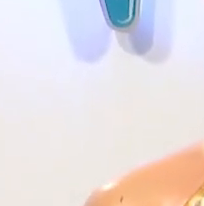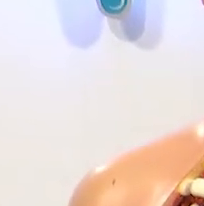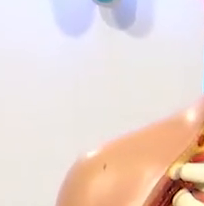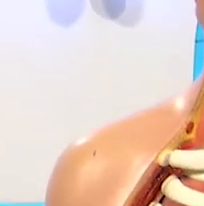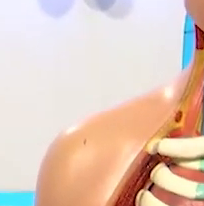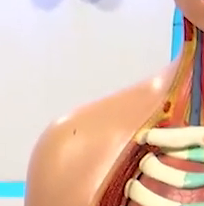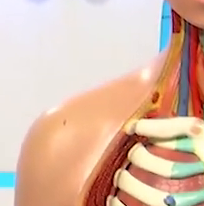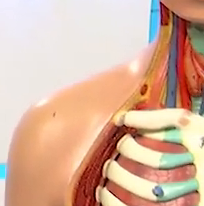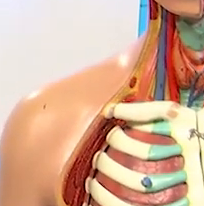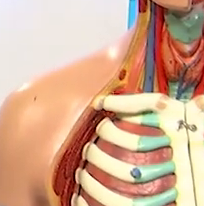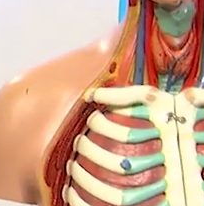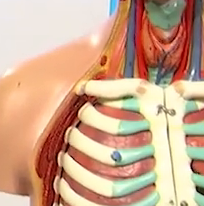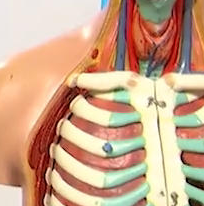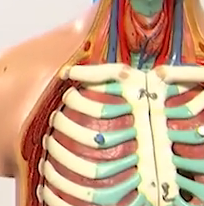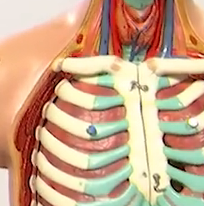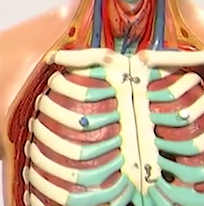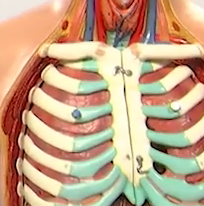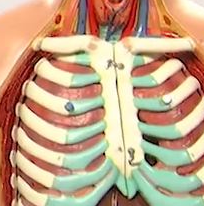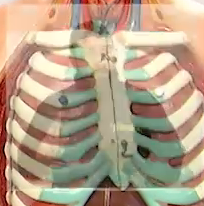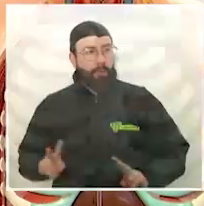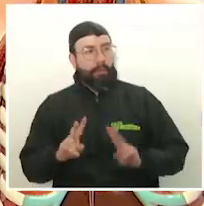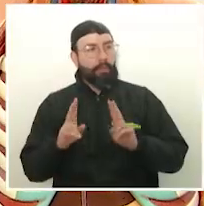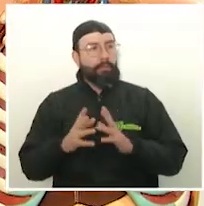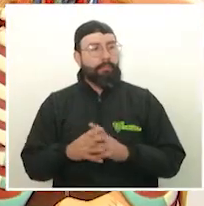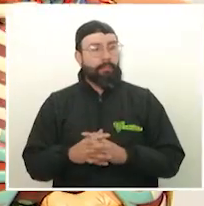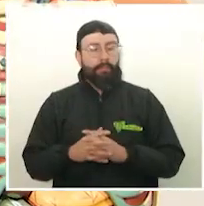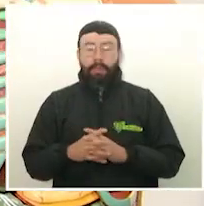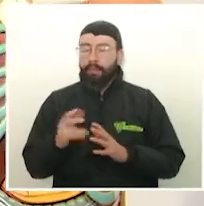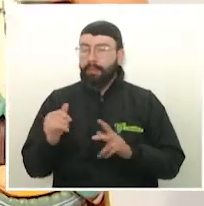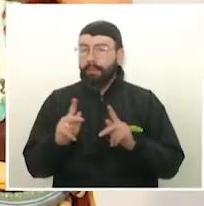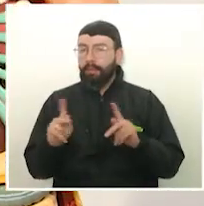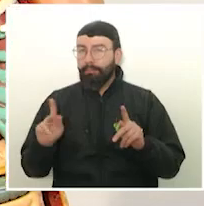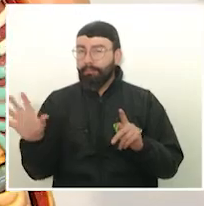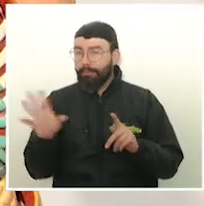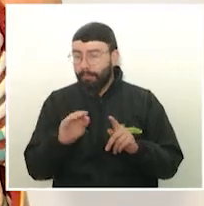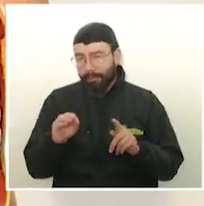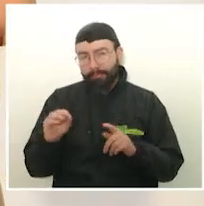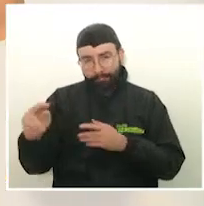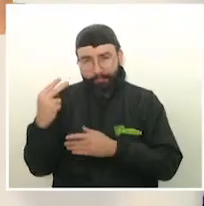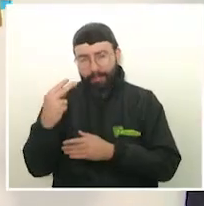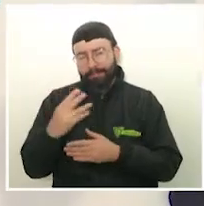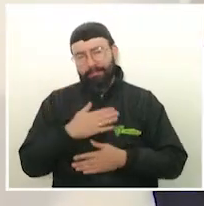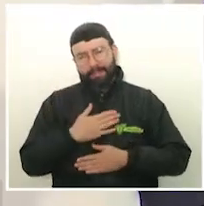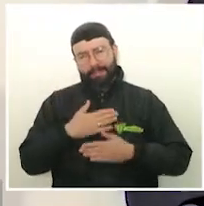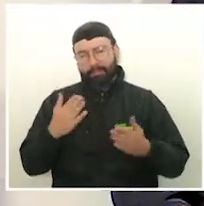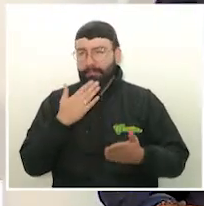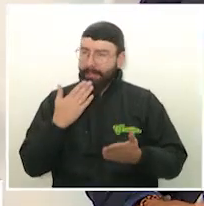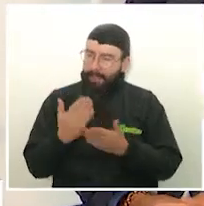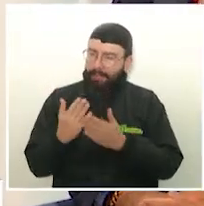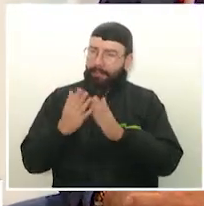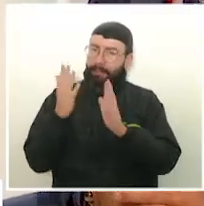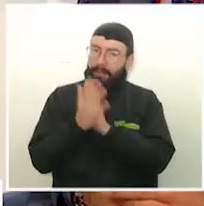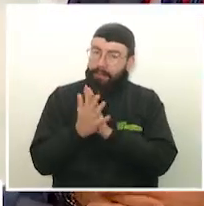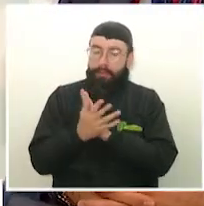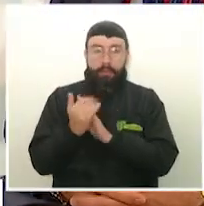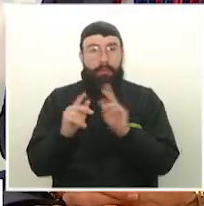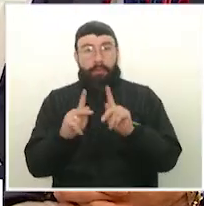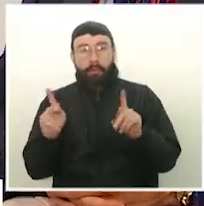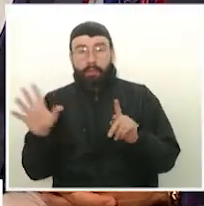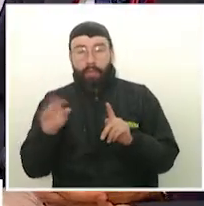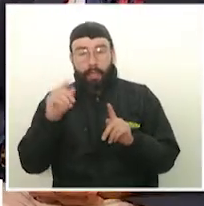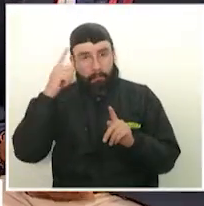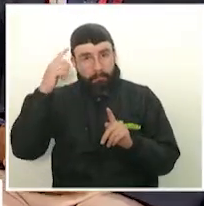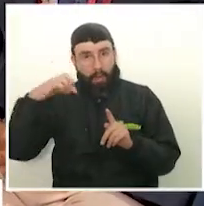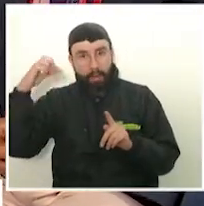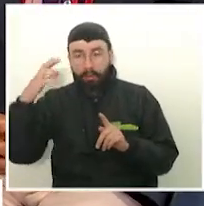este momento de Facebook Live, saludamos a todas las personas y agradecerles por esos comentarios. Todo el equipo de profesionales está detrás de cámaras